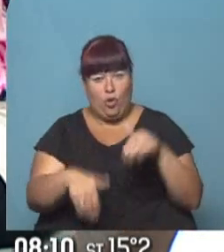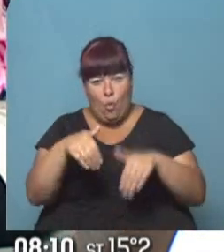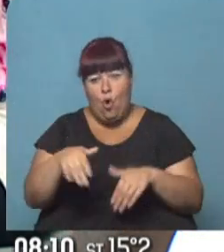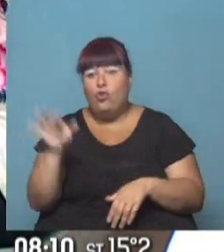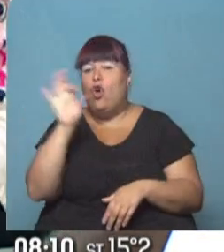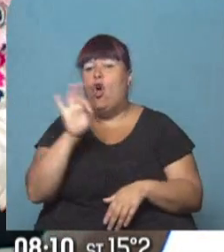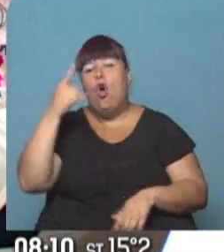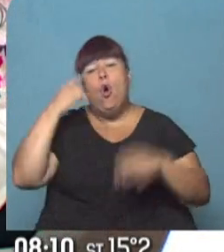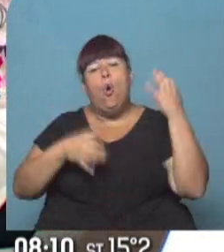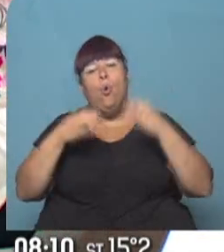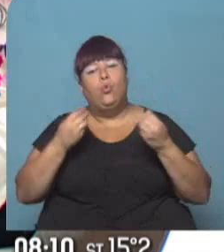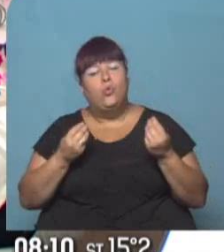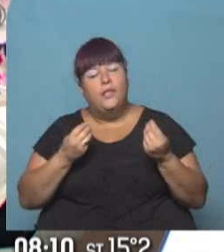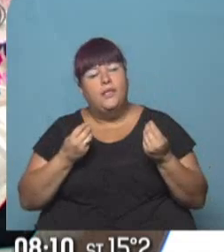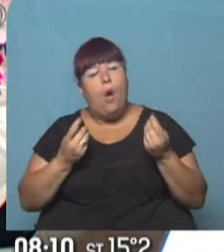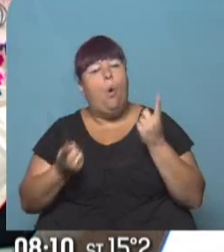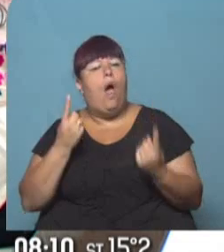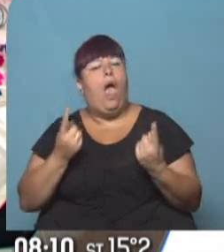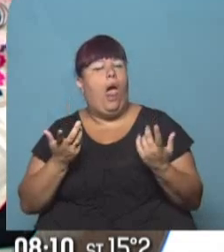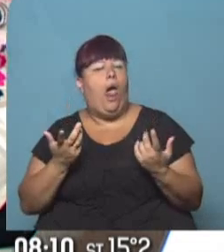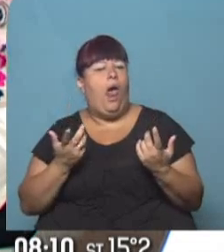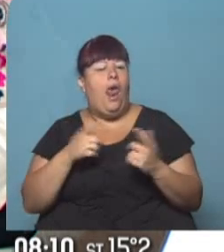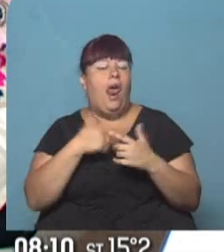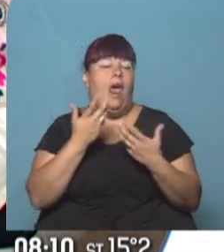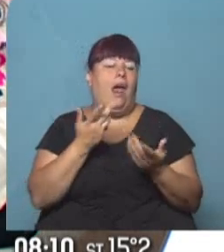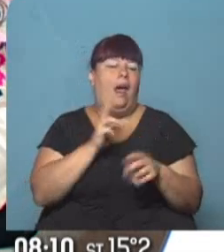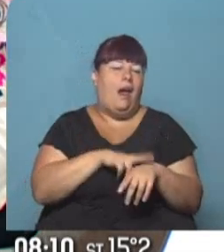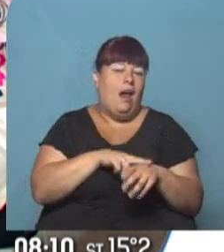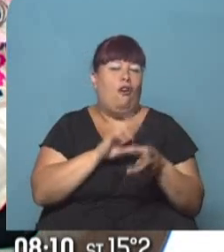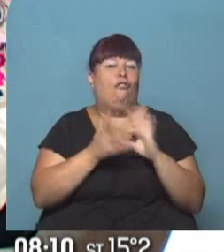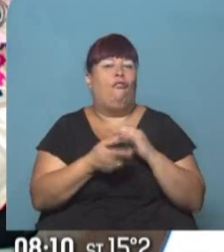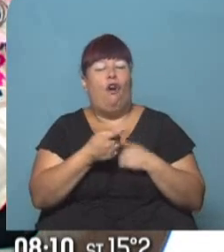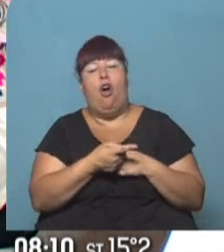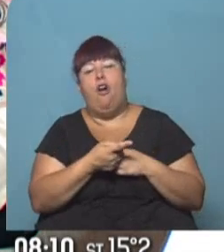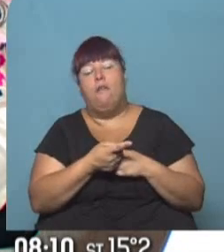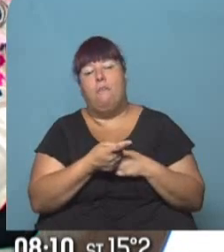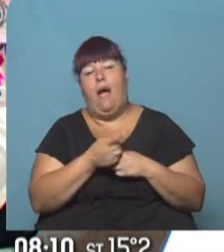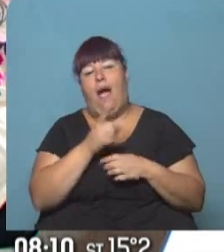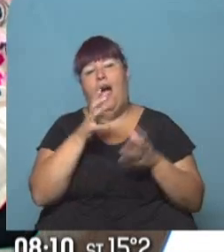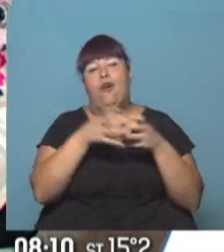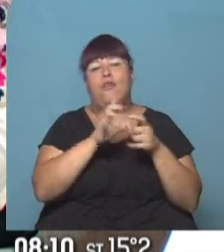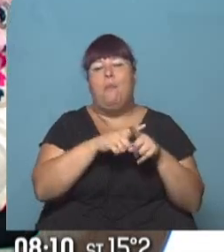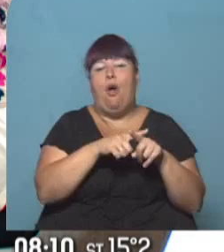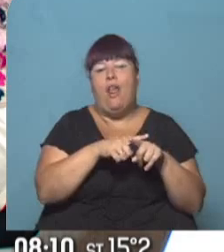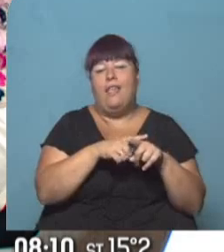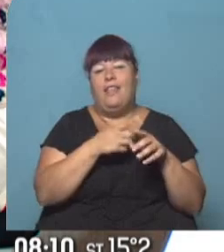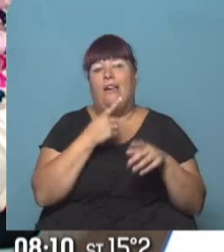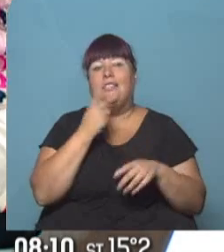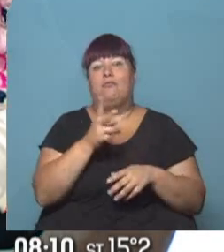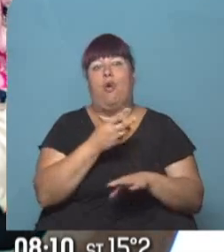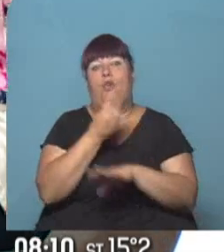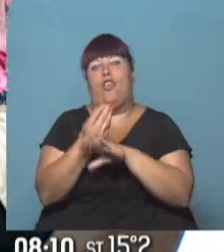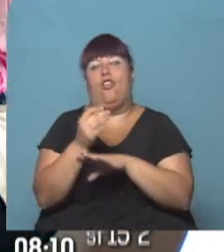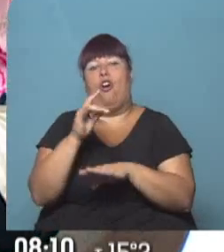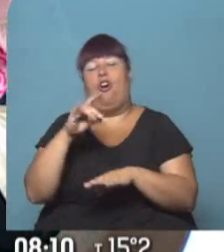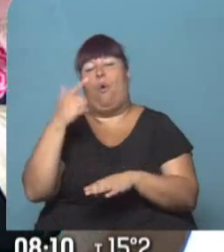hablando de una justicia a la mano, a la forma de algún sector político que le impide quizás a Lula da